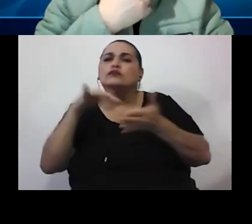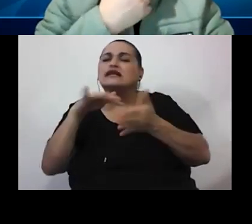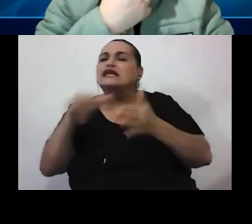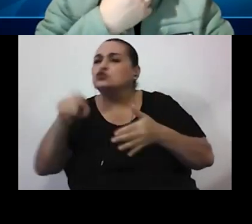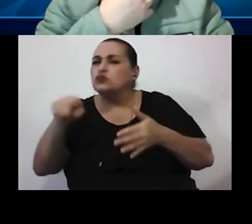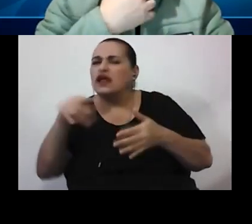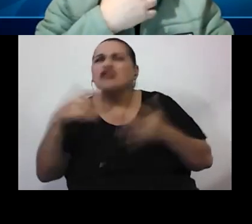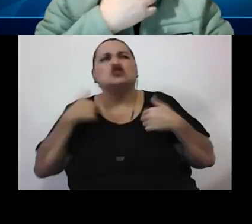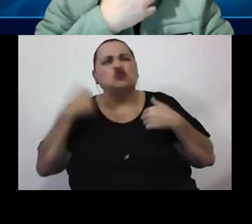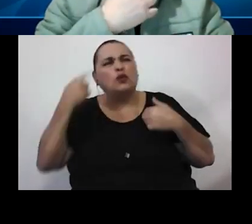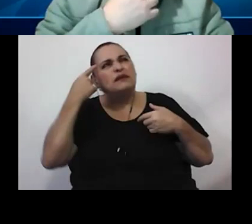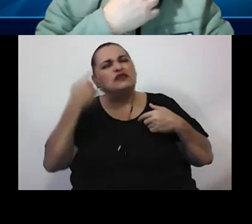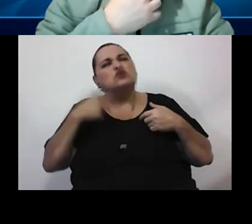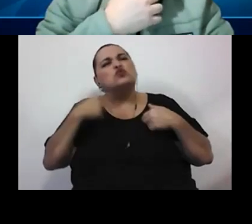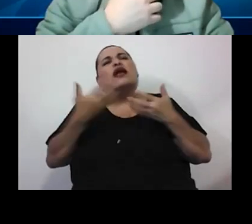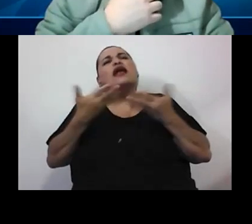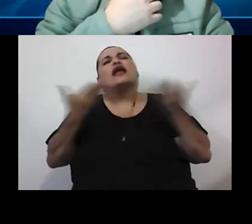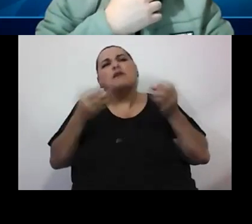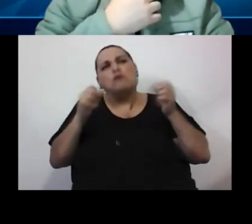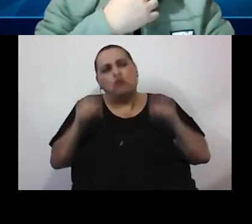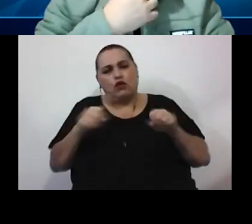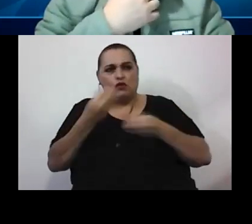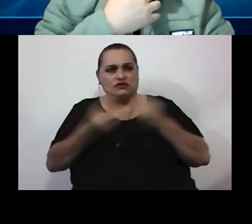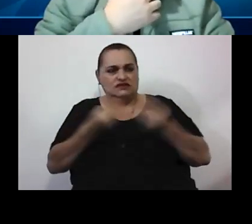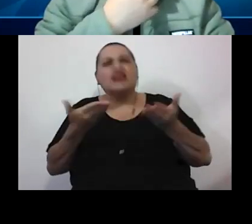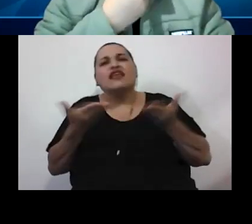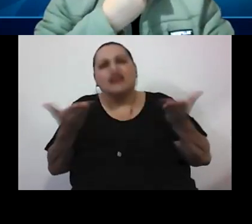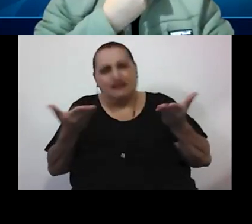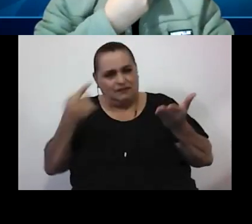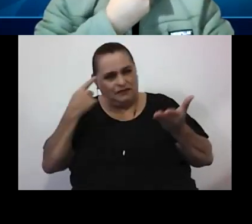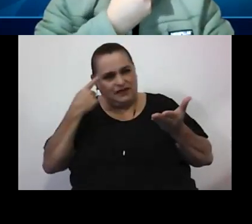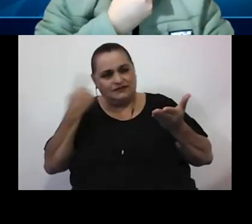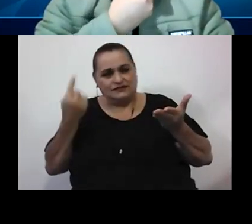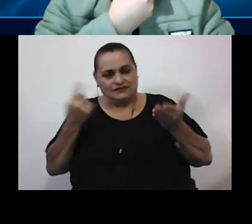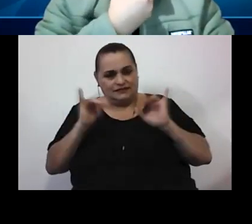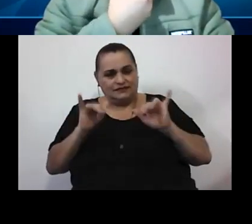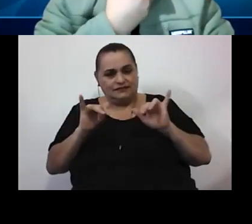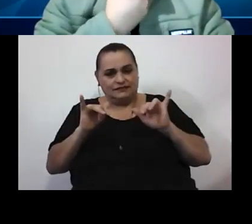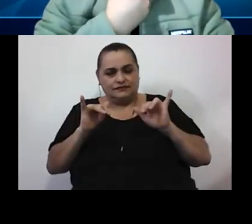se te ocurre que pudieras hacer? Eh,